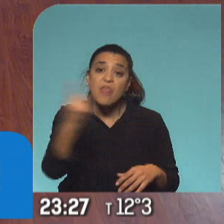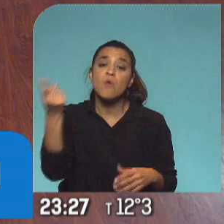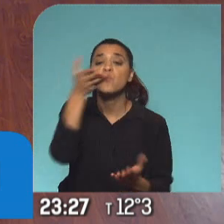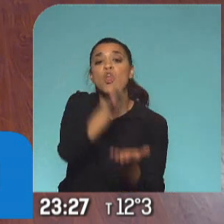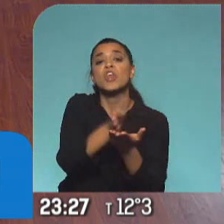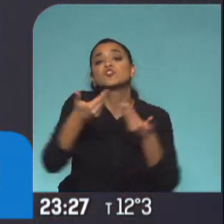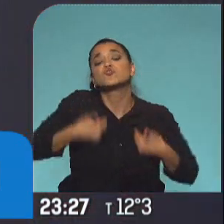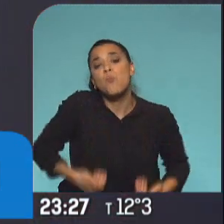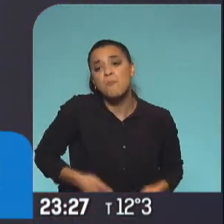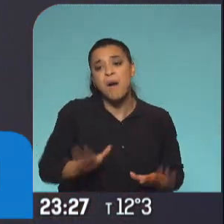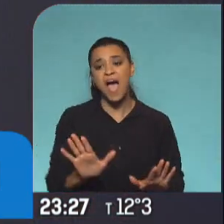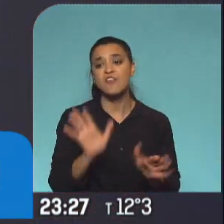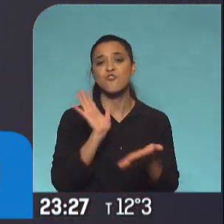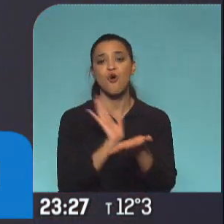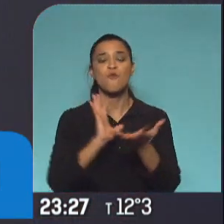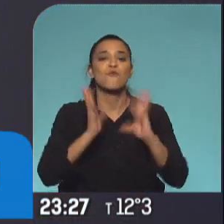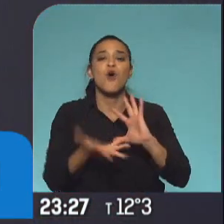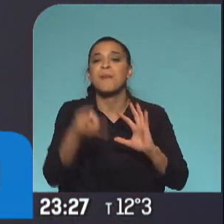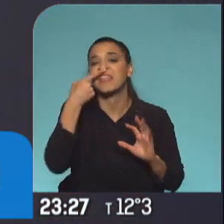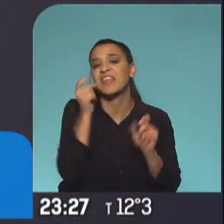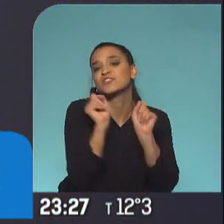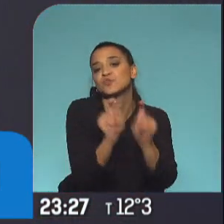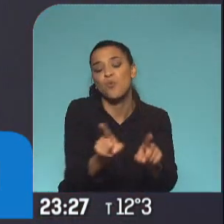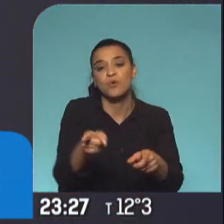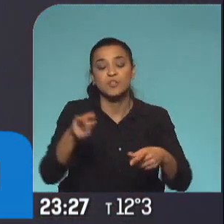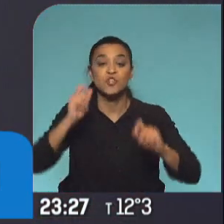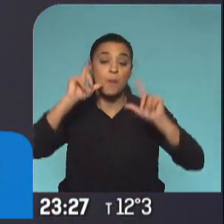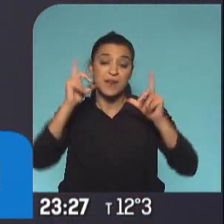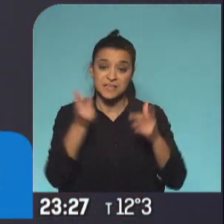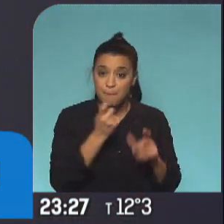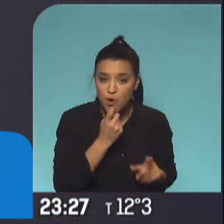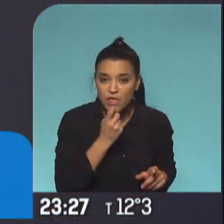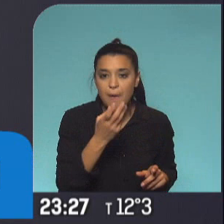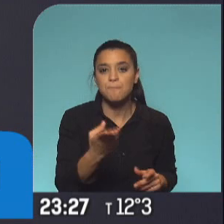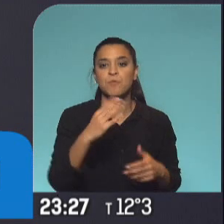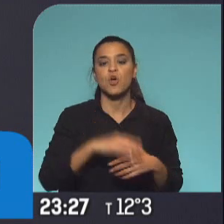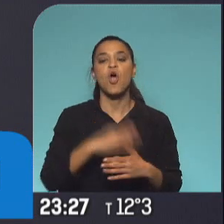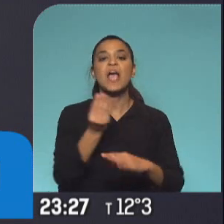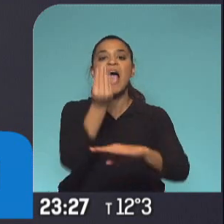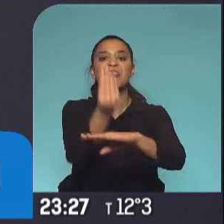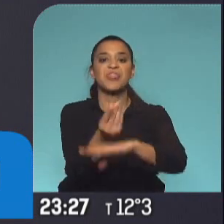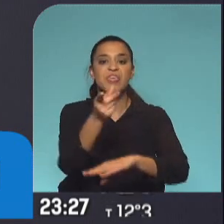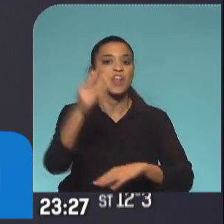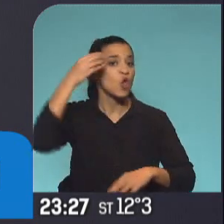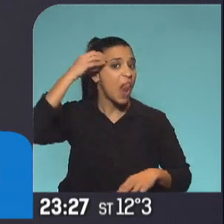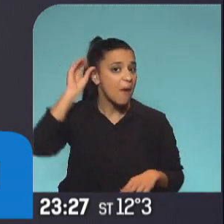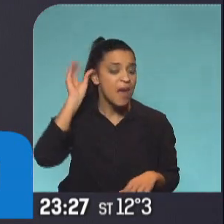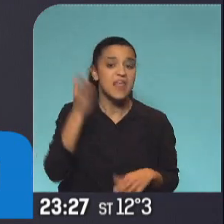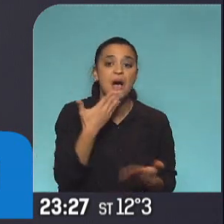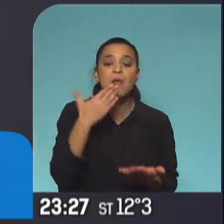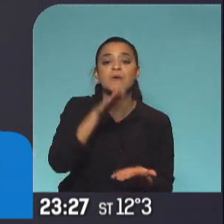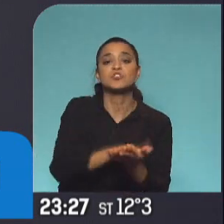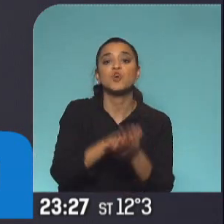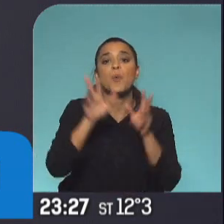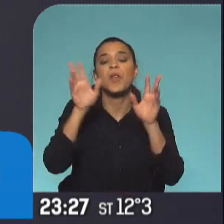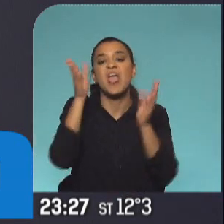derechos humanos para su área de interés. Sorprendió que, por ejemplo, el candidato Lavagna hablaba de los